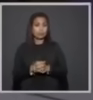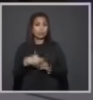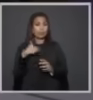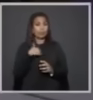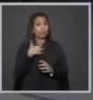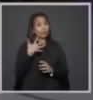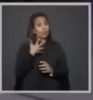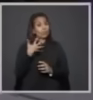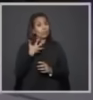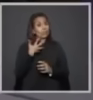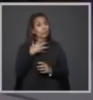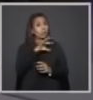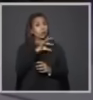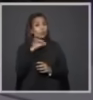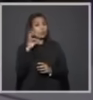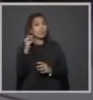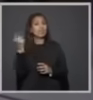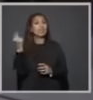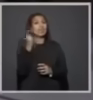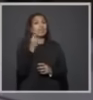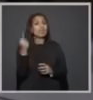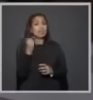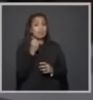definir qué